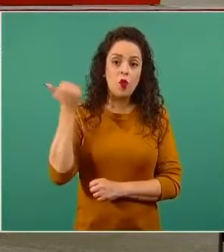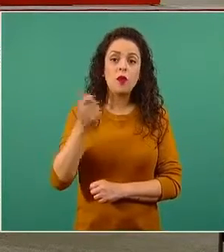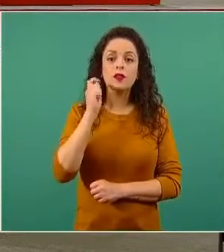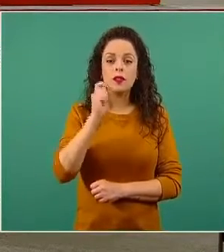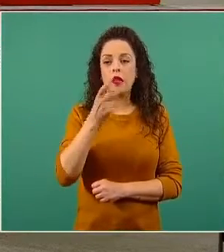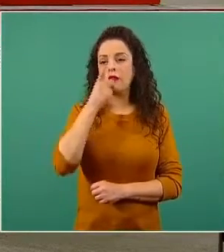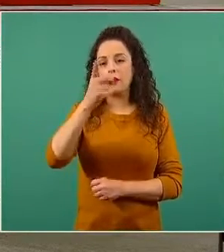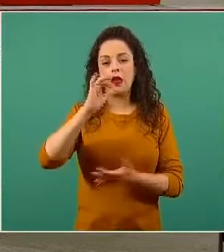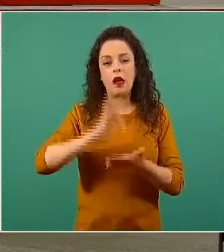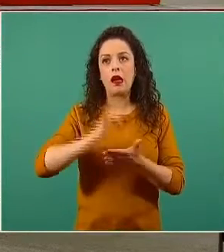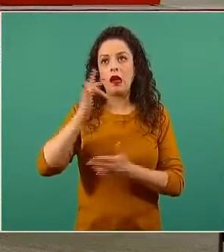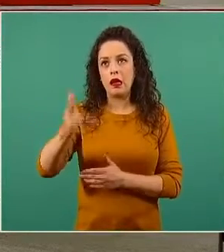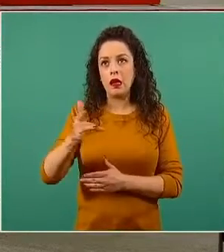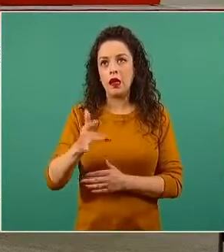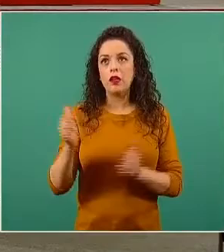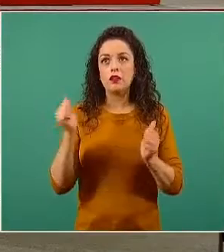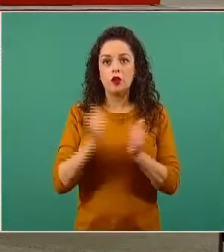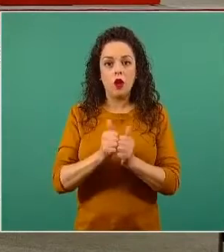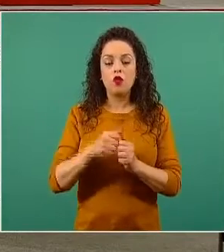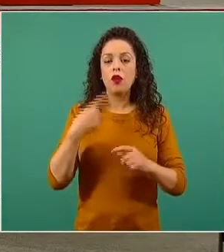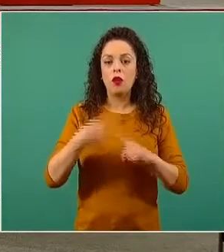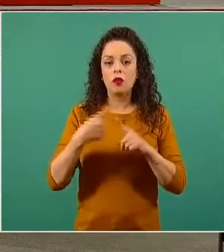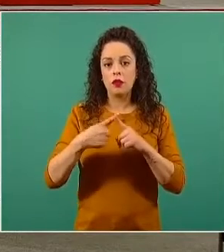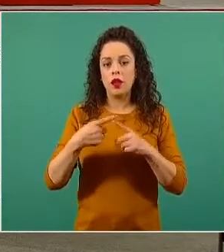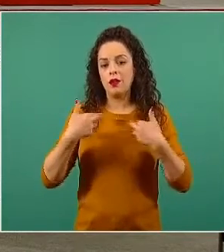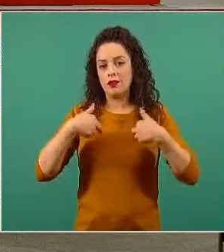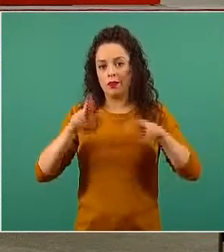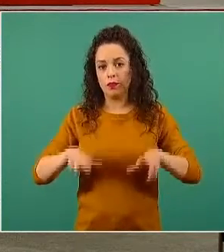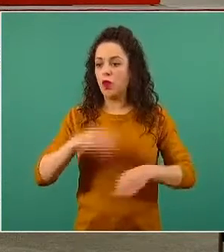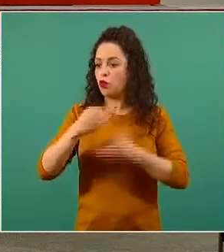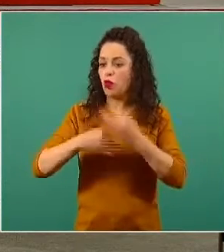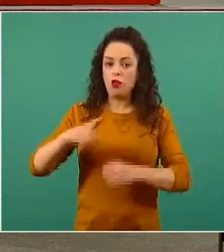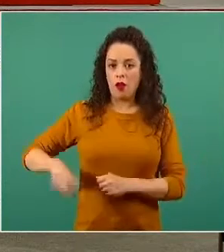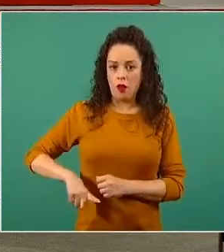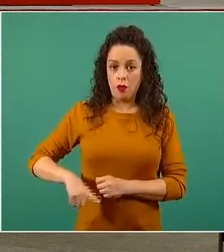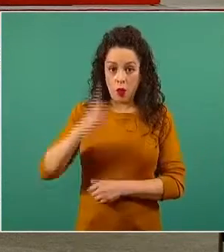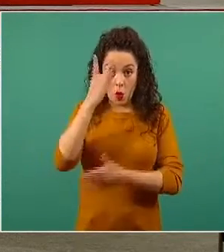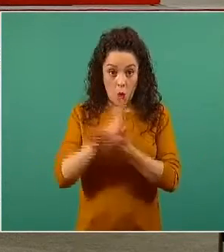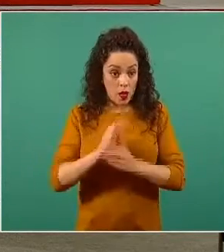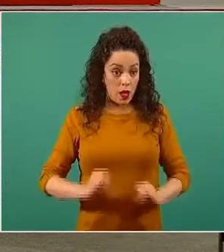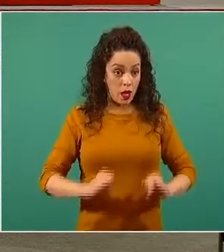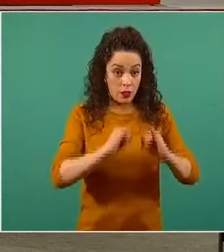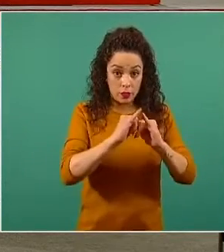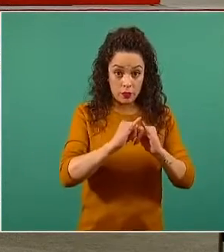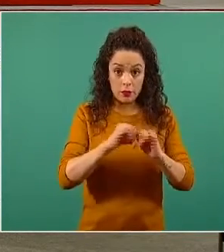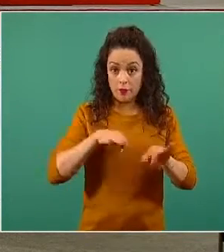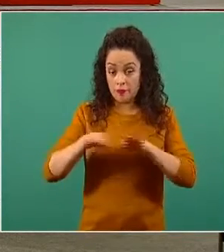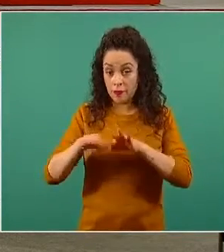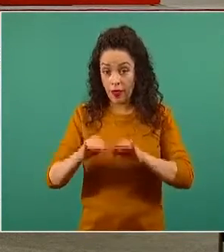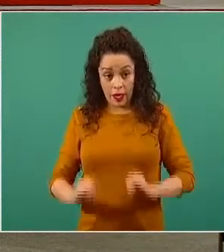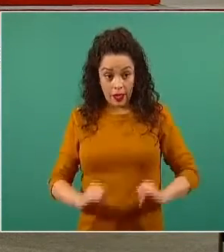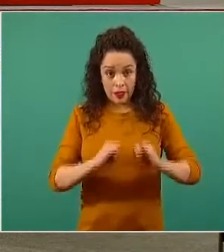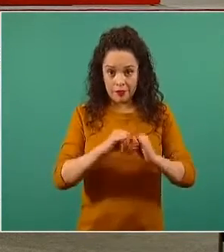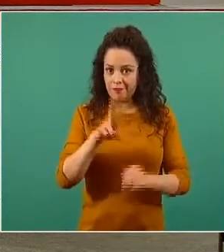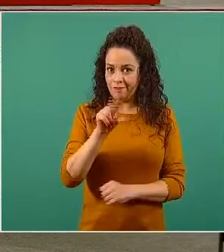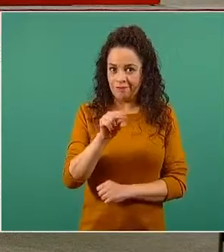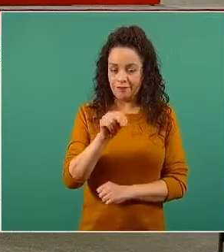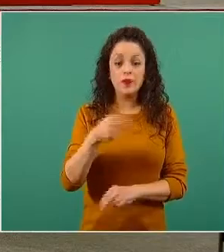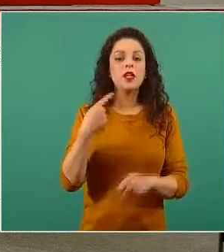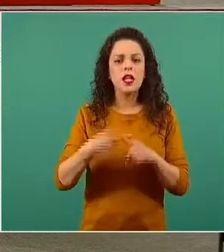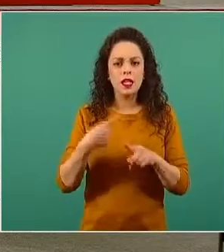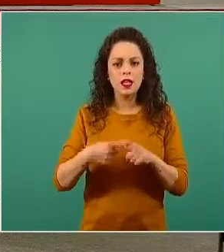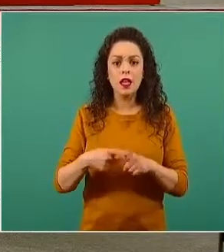gobierno, no solamente a las instituciones y a las personas que trabajan en las instituciones, al pueblo de